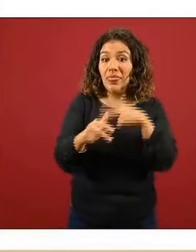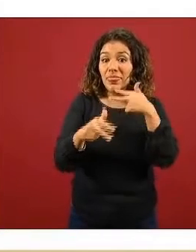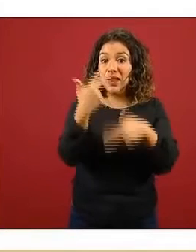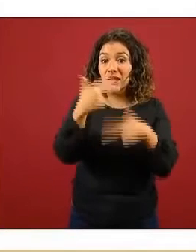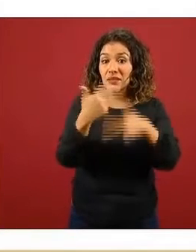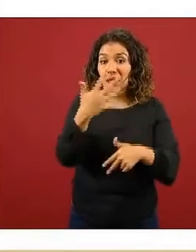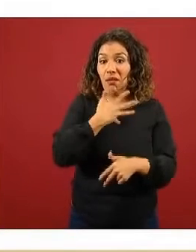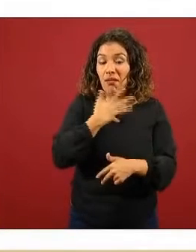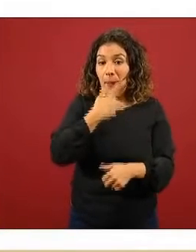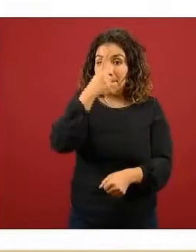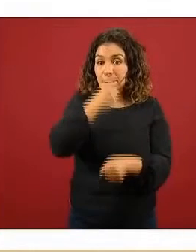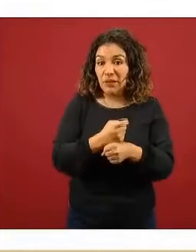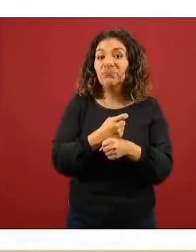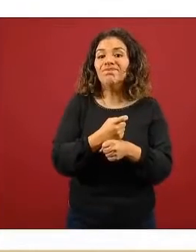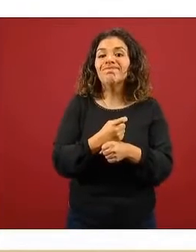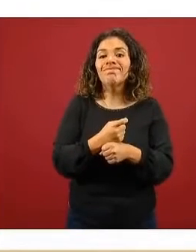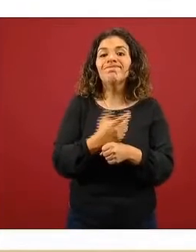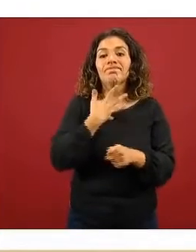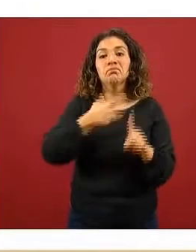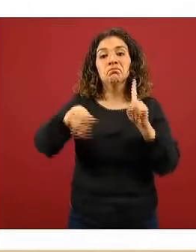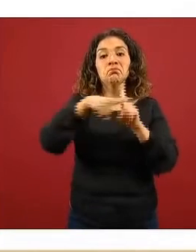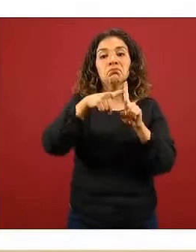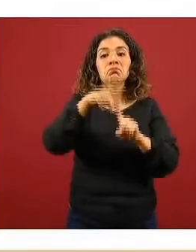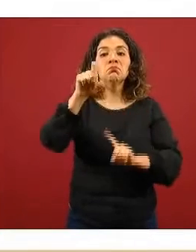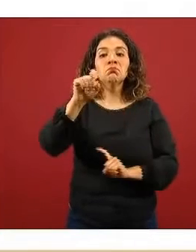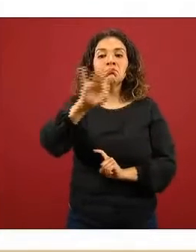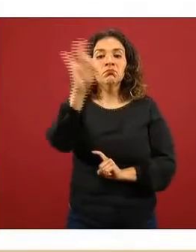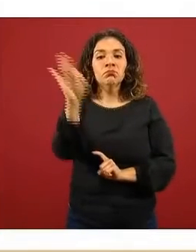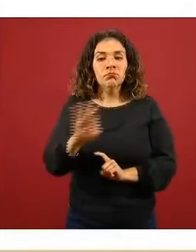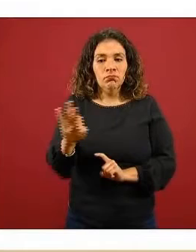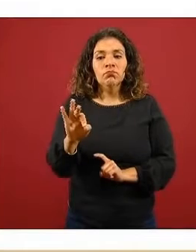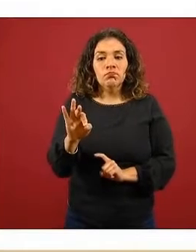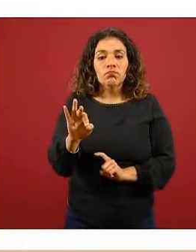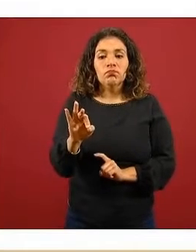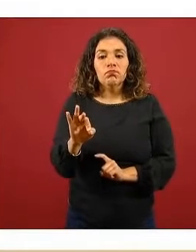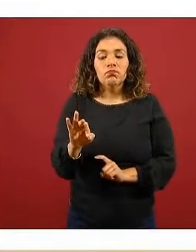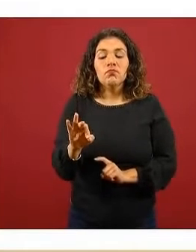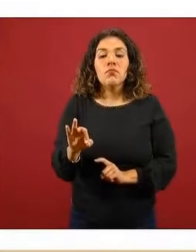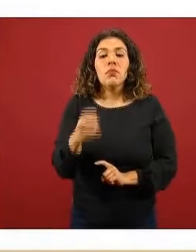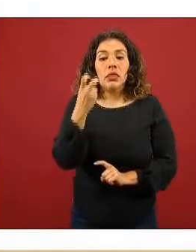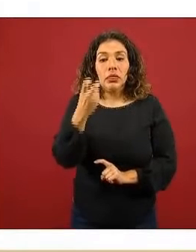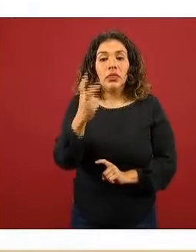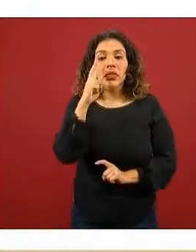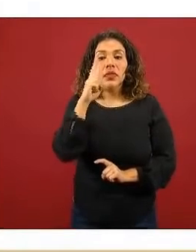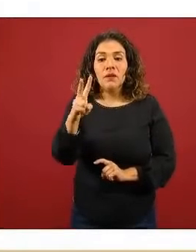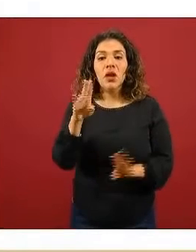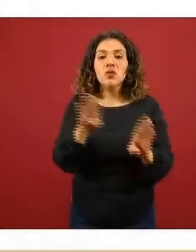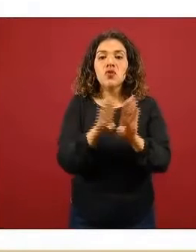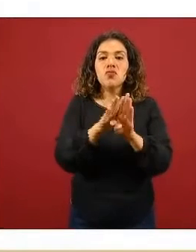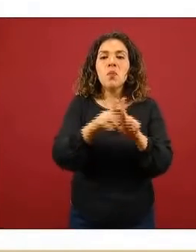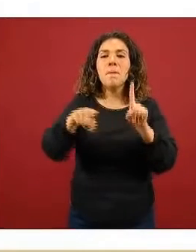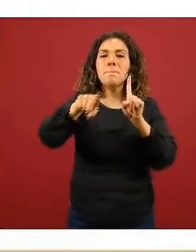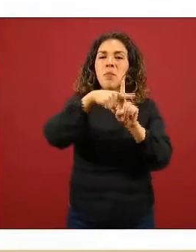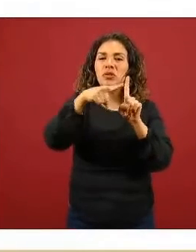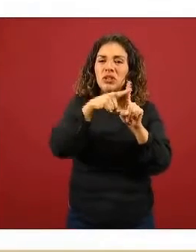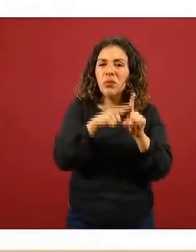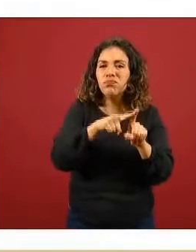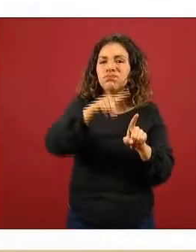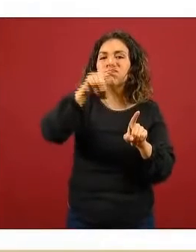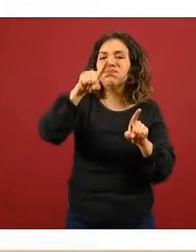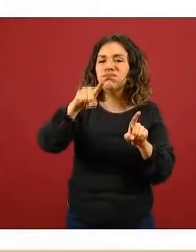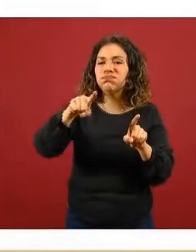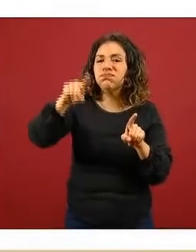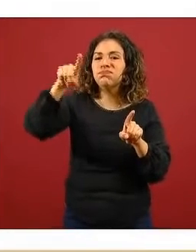13, llegando a un porcentaje de positividad del 20%. Y aquí vemos cómo la curva de positividad